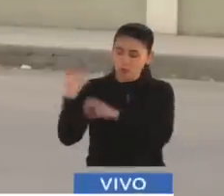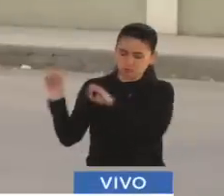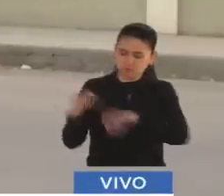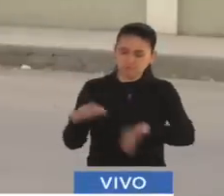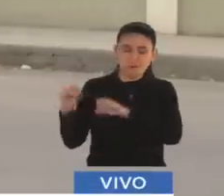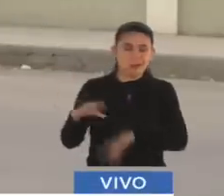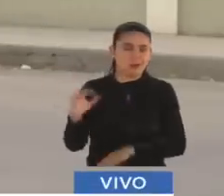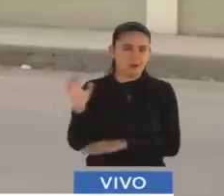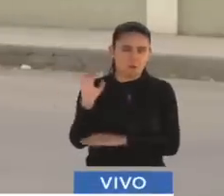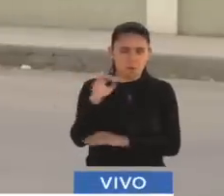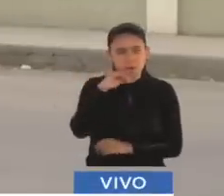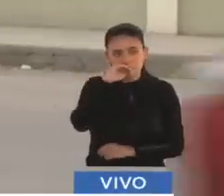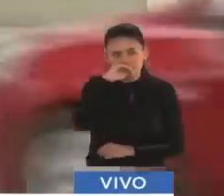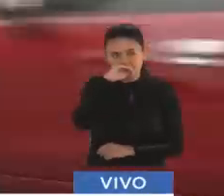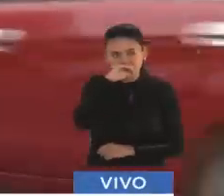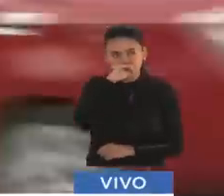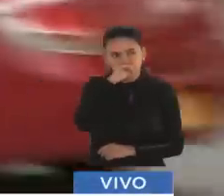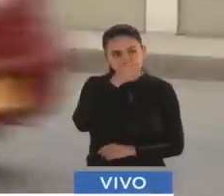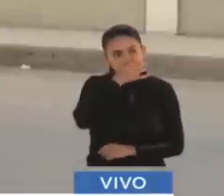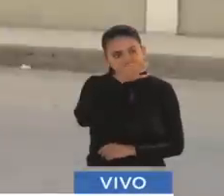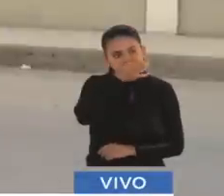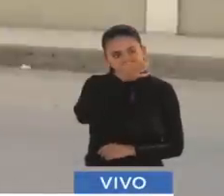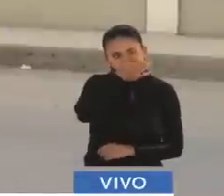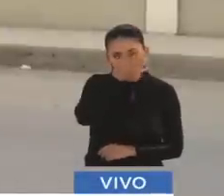Con esta cifra, sumada a los casi